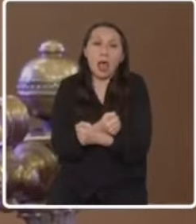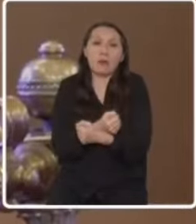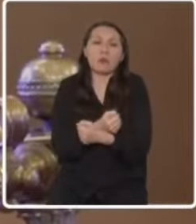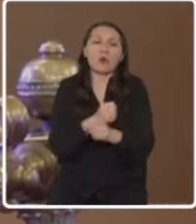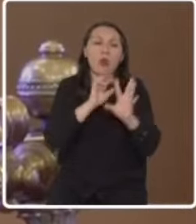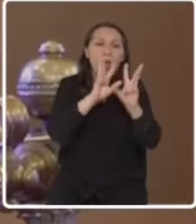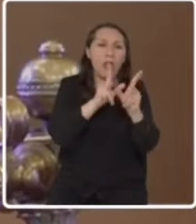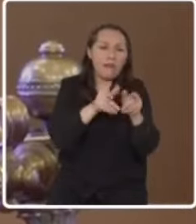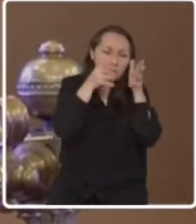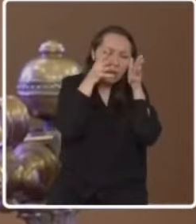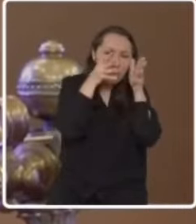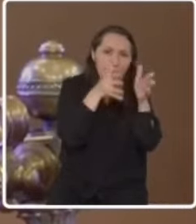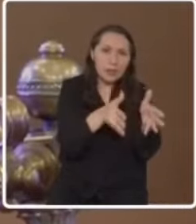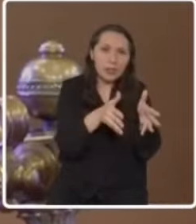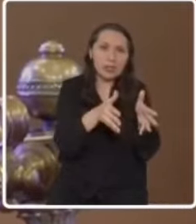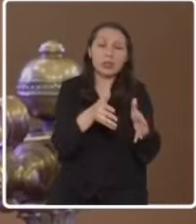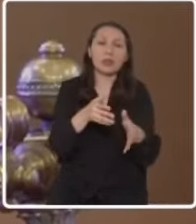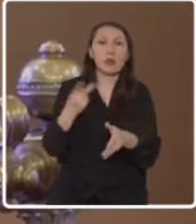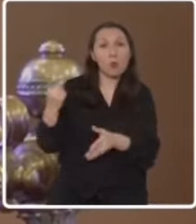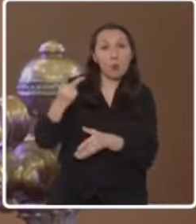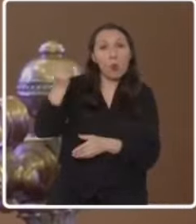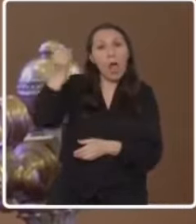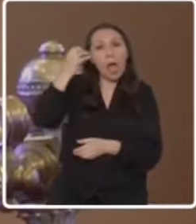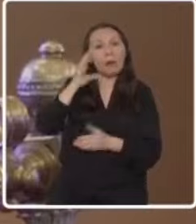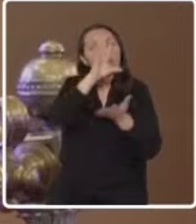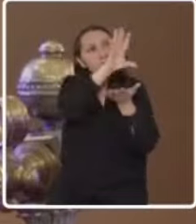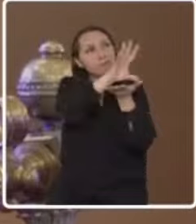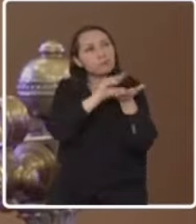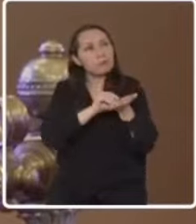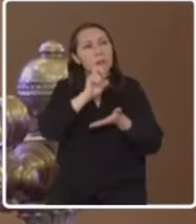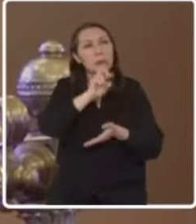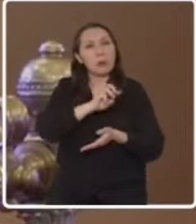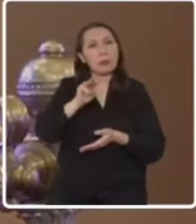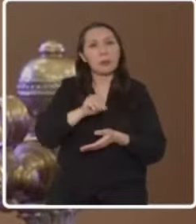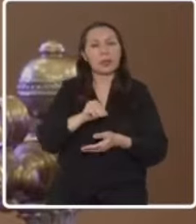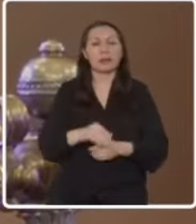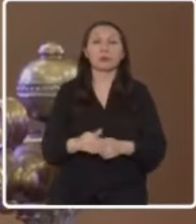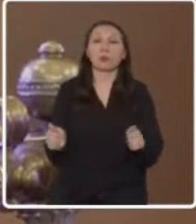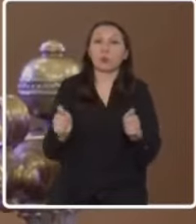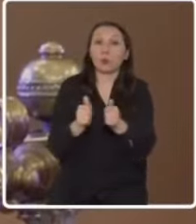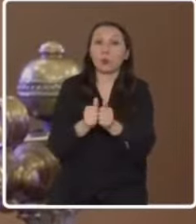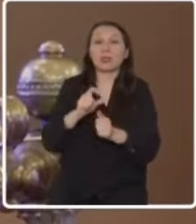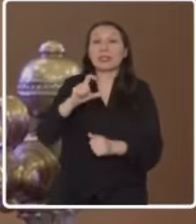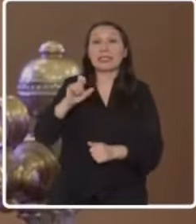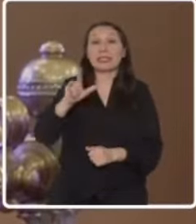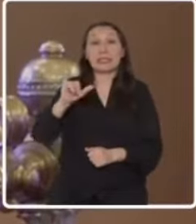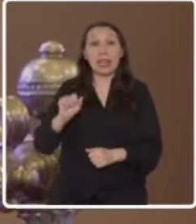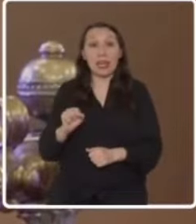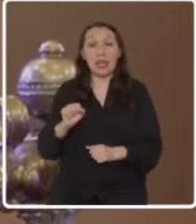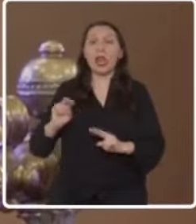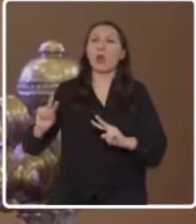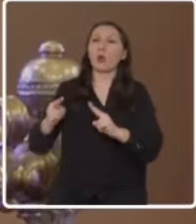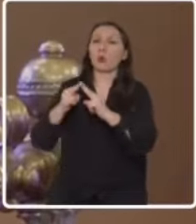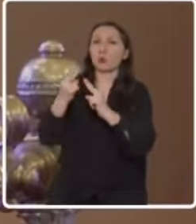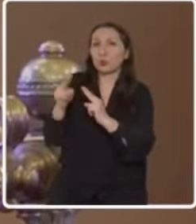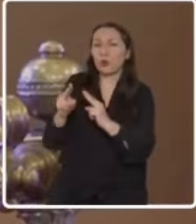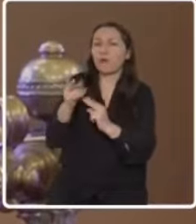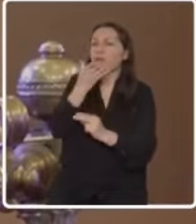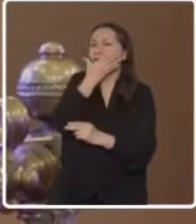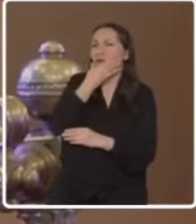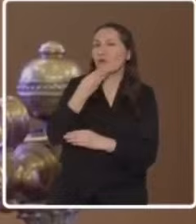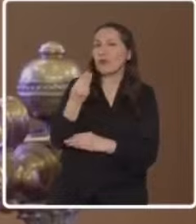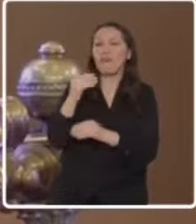dedicación por la familia, que ambos aprendimos de nuestros padres. Junto con Cecilia construyeron una hermosa